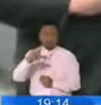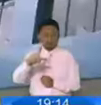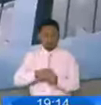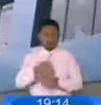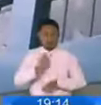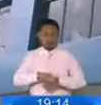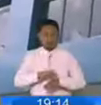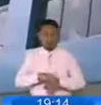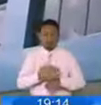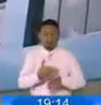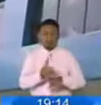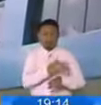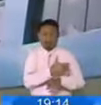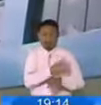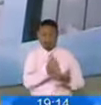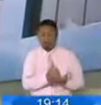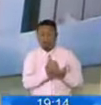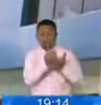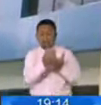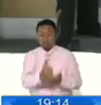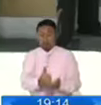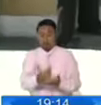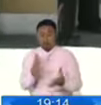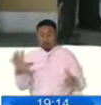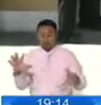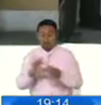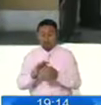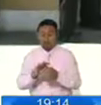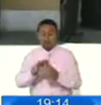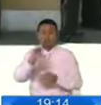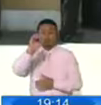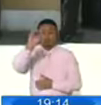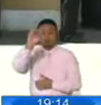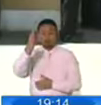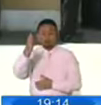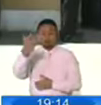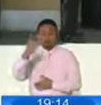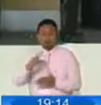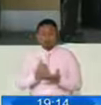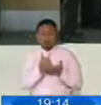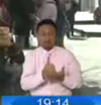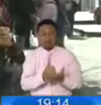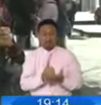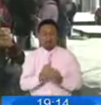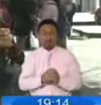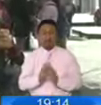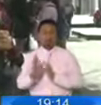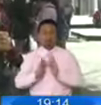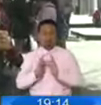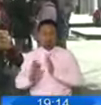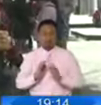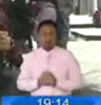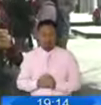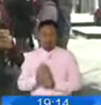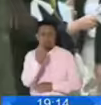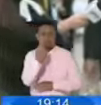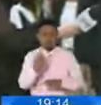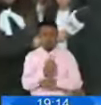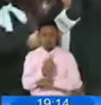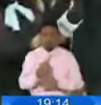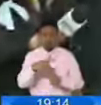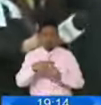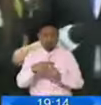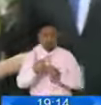una supuesta intermediación que éste hiciera con Odebrecht en favor de Telconet. Tras una hora y media